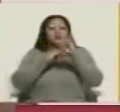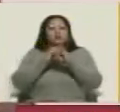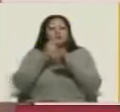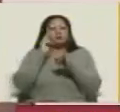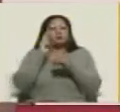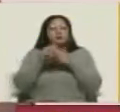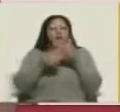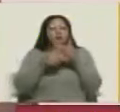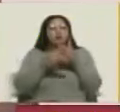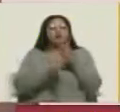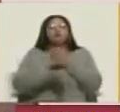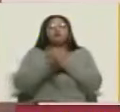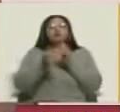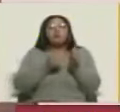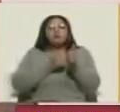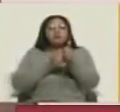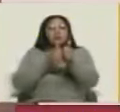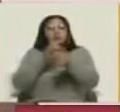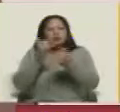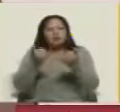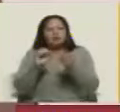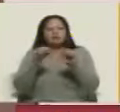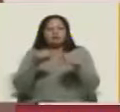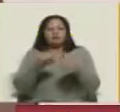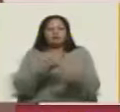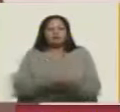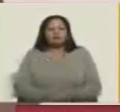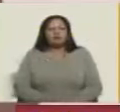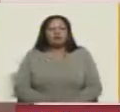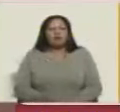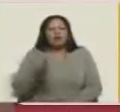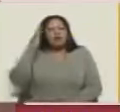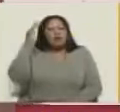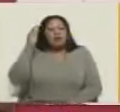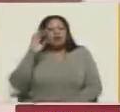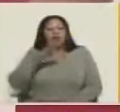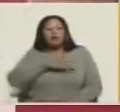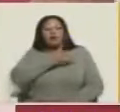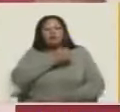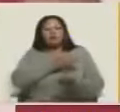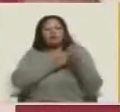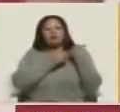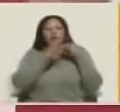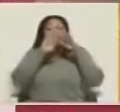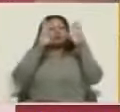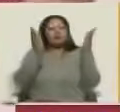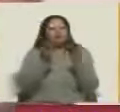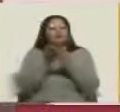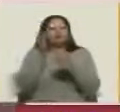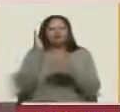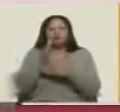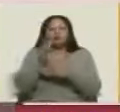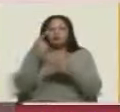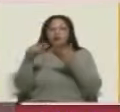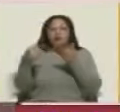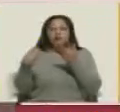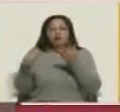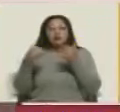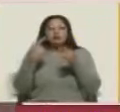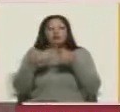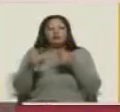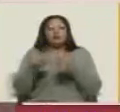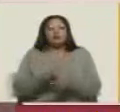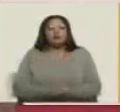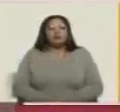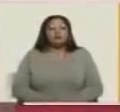Nos siguen persiguiendo. Se creen los dueños del mundo. Nos siguen acusando de mil barbaridades. De